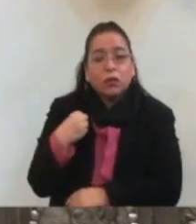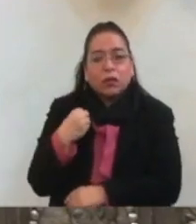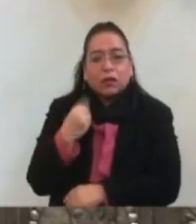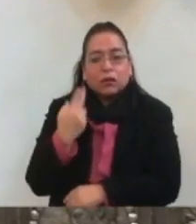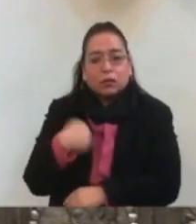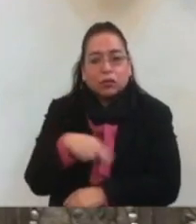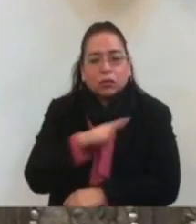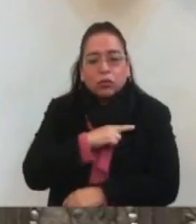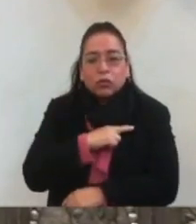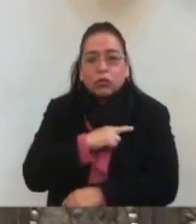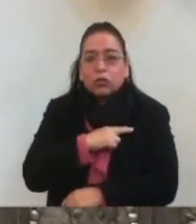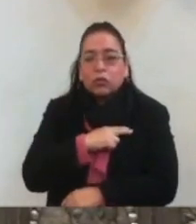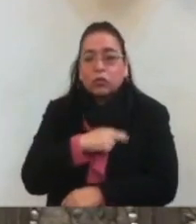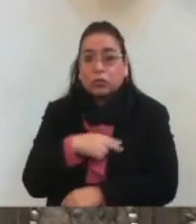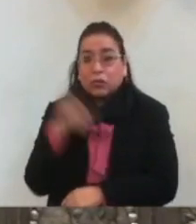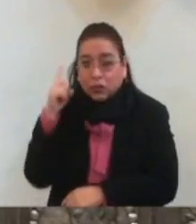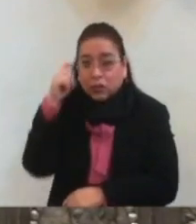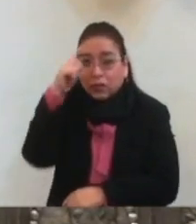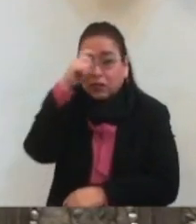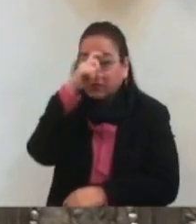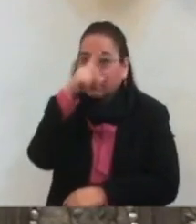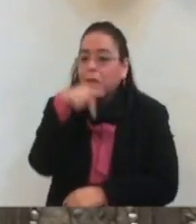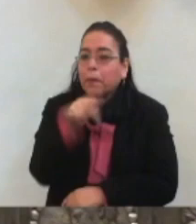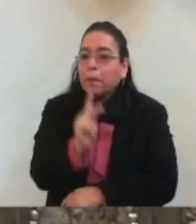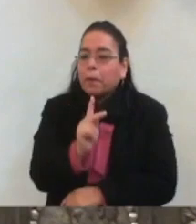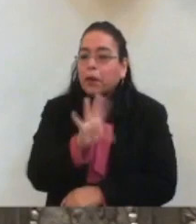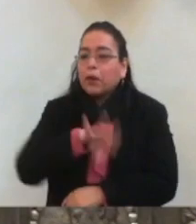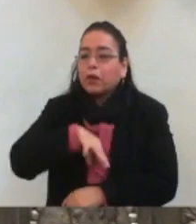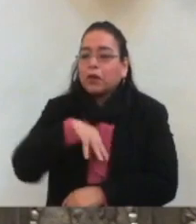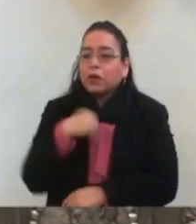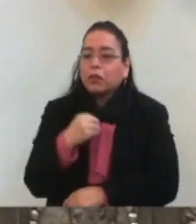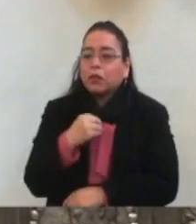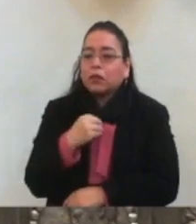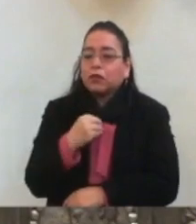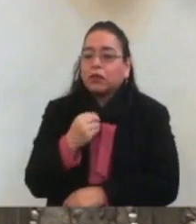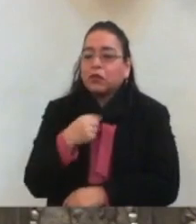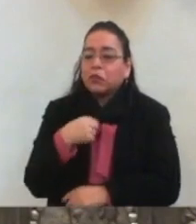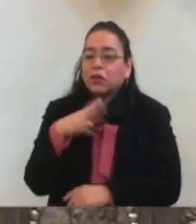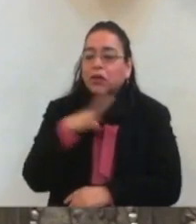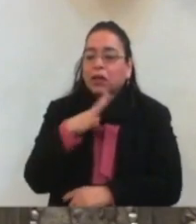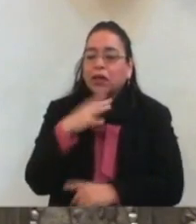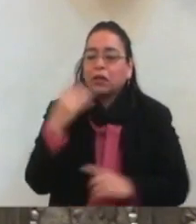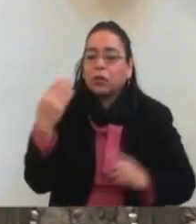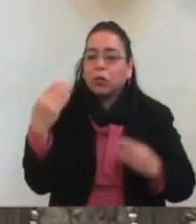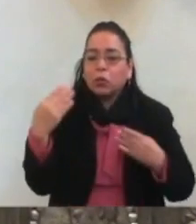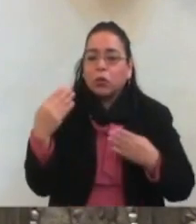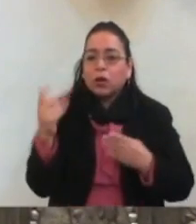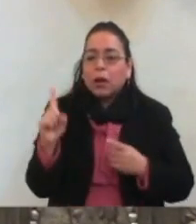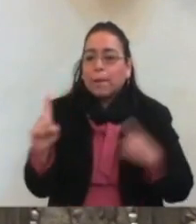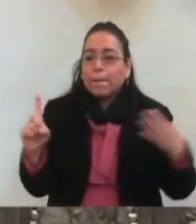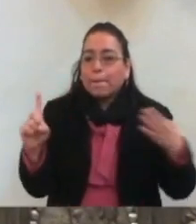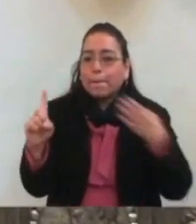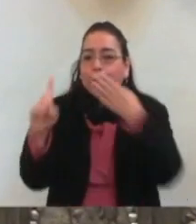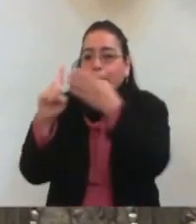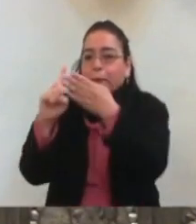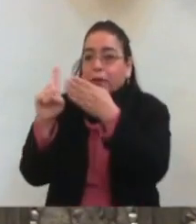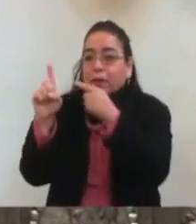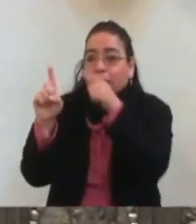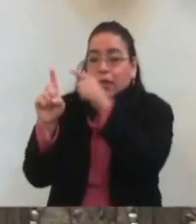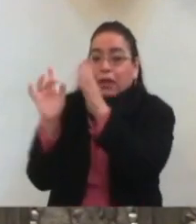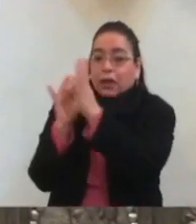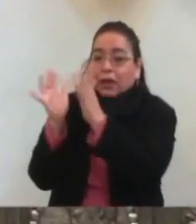el encuentro con cristo nuestro hermano nuestro amigo